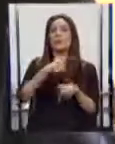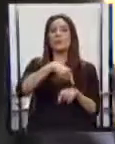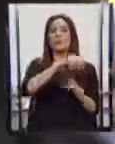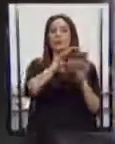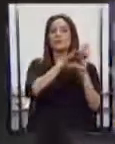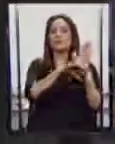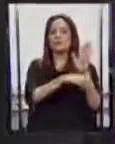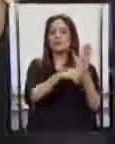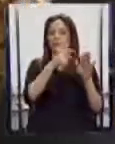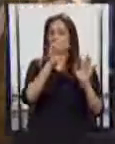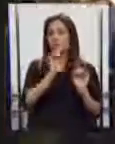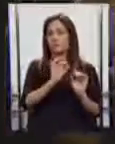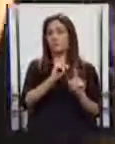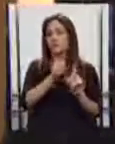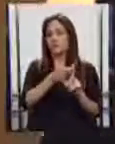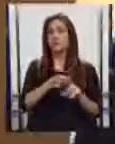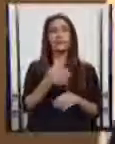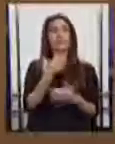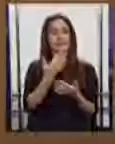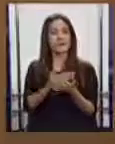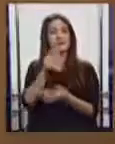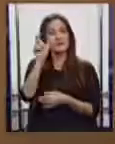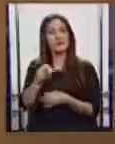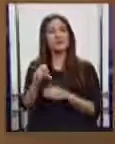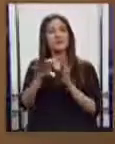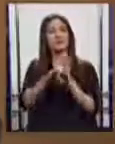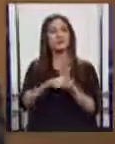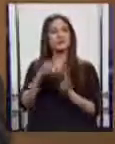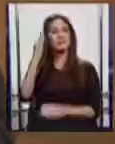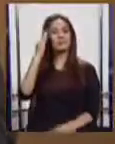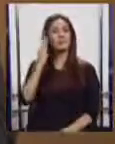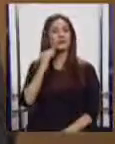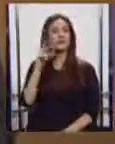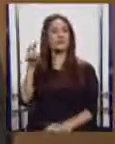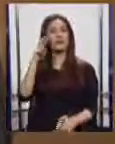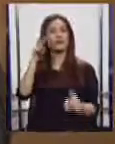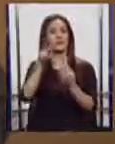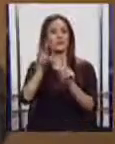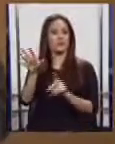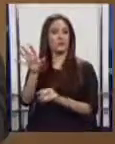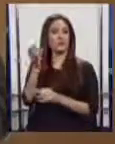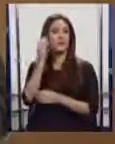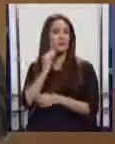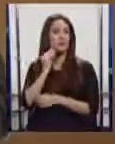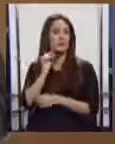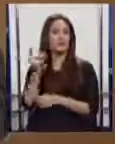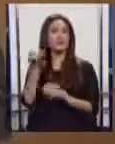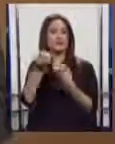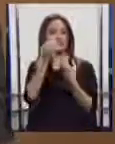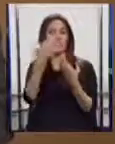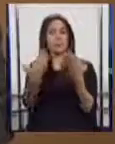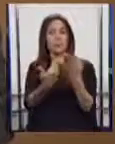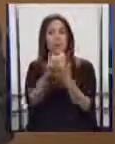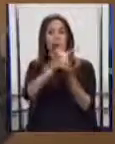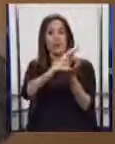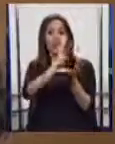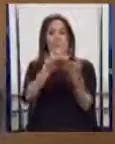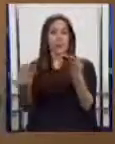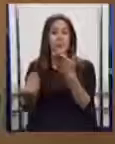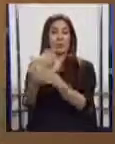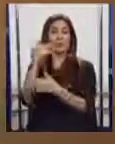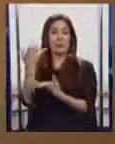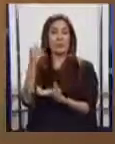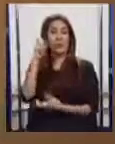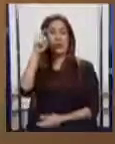Constitucional. Correcto. Gracias al doctor Stalin Raza, constitucionalista, con su visión respecto de la propuesta de que se instale una nueva asamblea constituyente en el